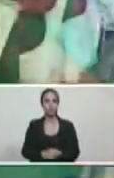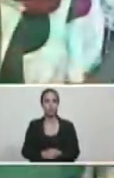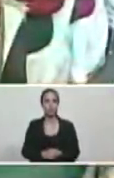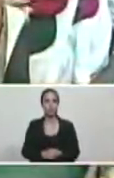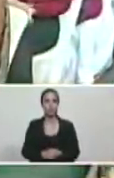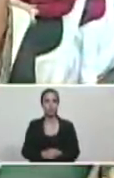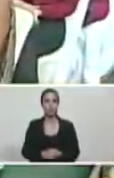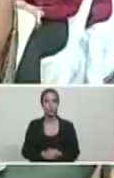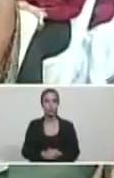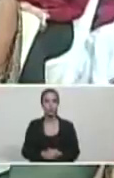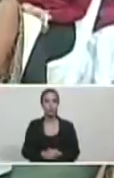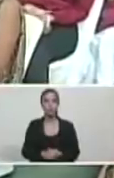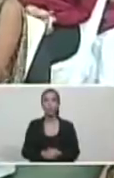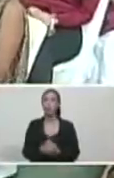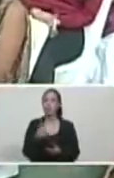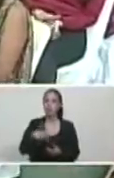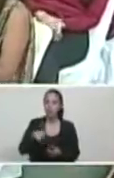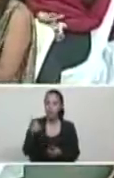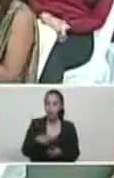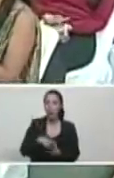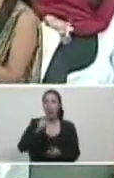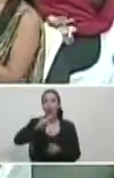al canal TV,